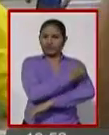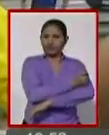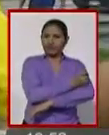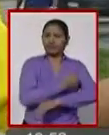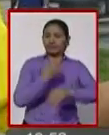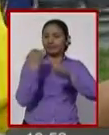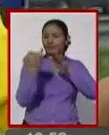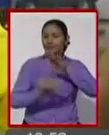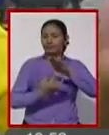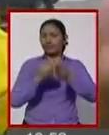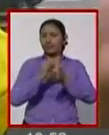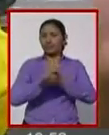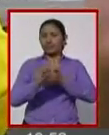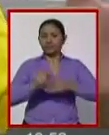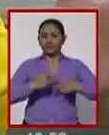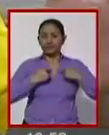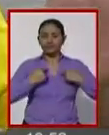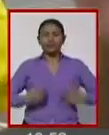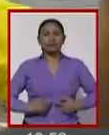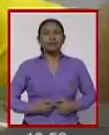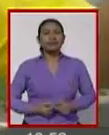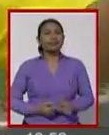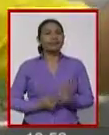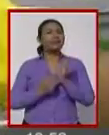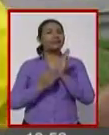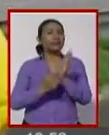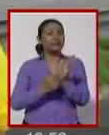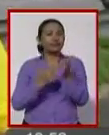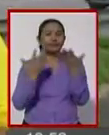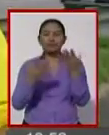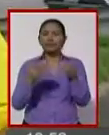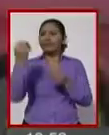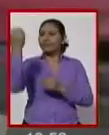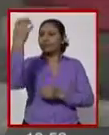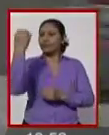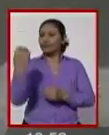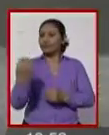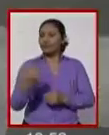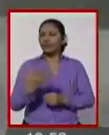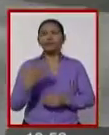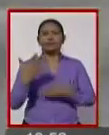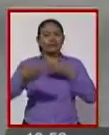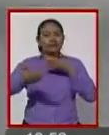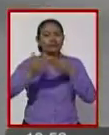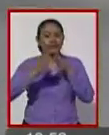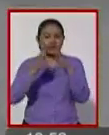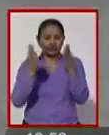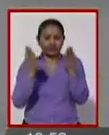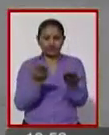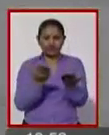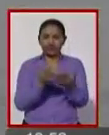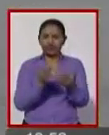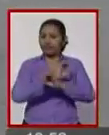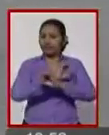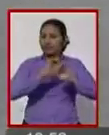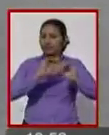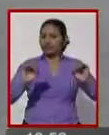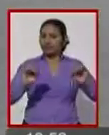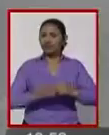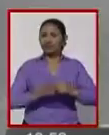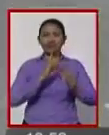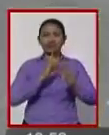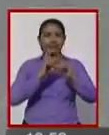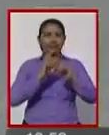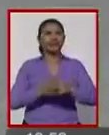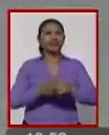harto el kinder San Antonio ha presentado exclusivamente una carta formal para que se instalen los semáforos, rompemuelles, porque estamos cerca de la unidad educativa, pero hasta ahora no tenemos ninguna